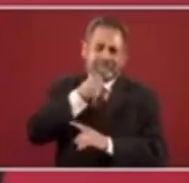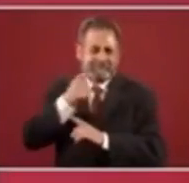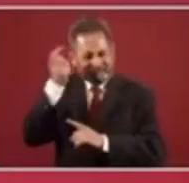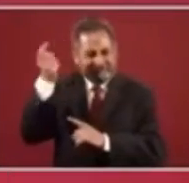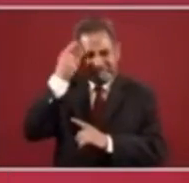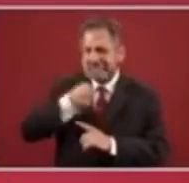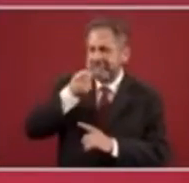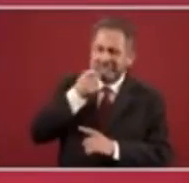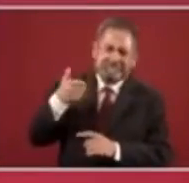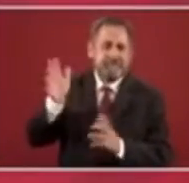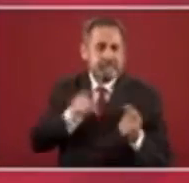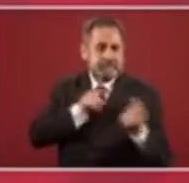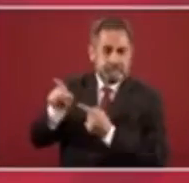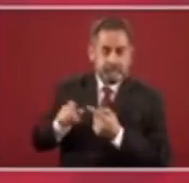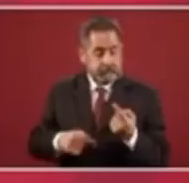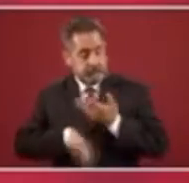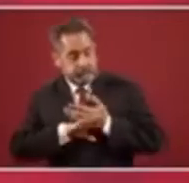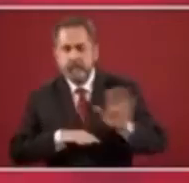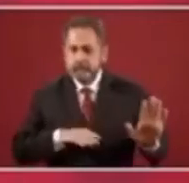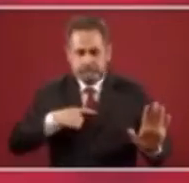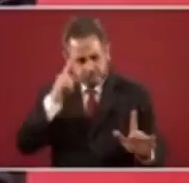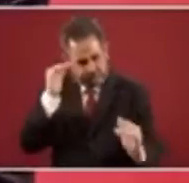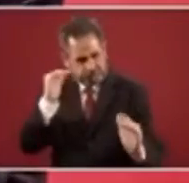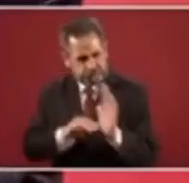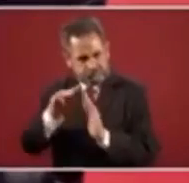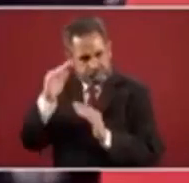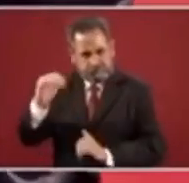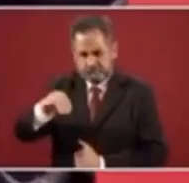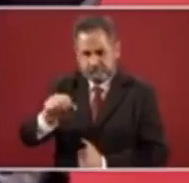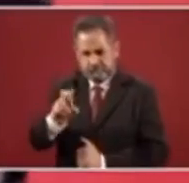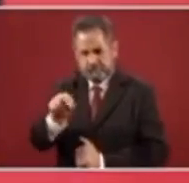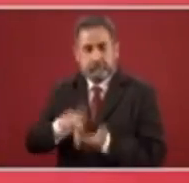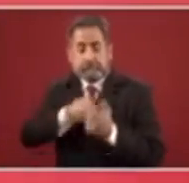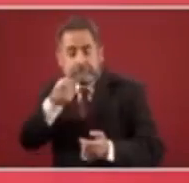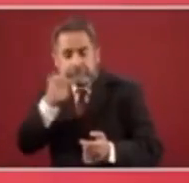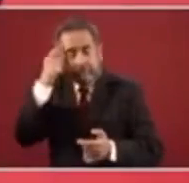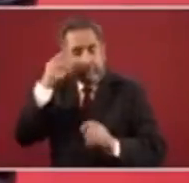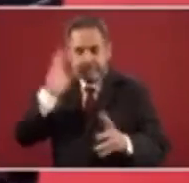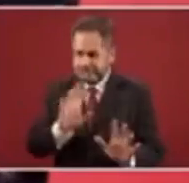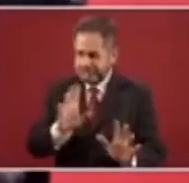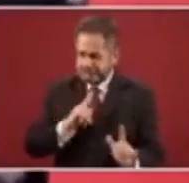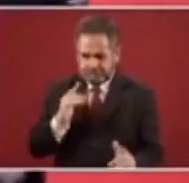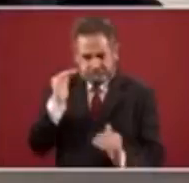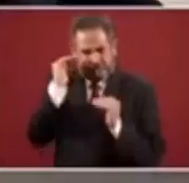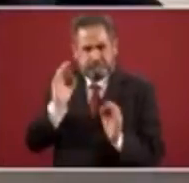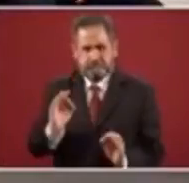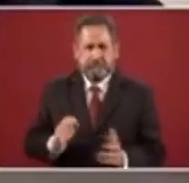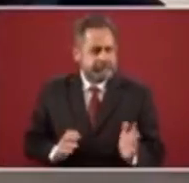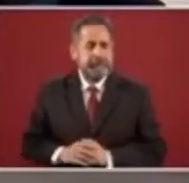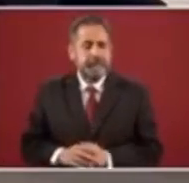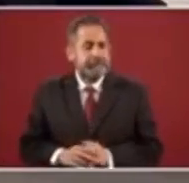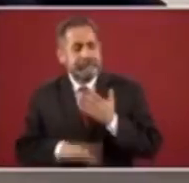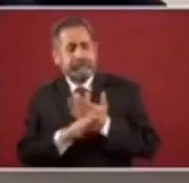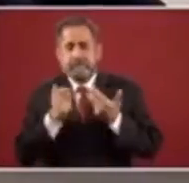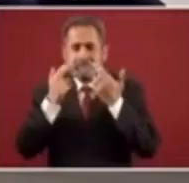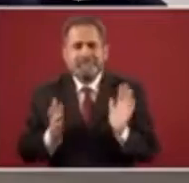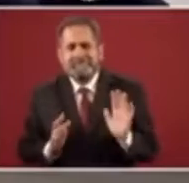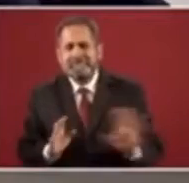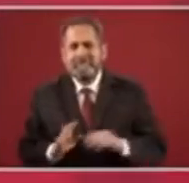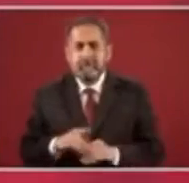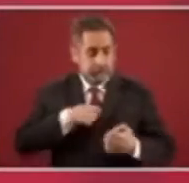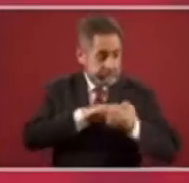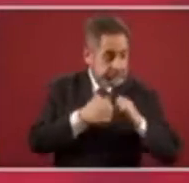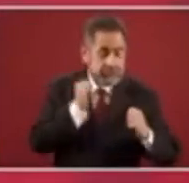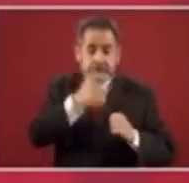choteando. Pues estoy maduro, ¿eh? Maduro. No viejo. Pero no me afecta nada. O sea, entonces, no tengo